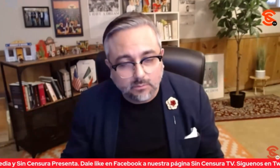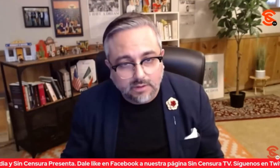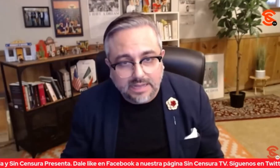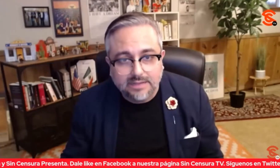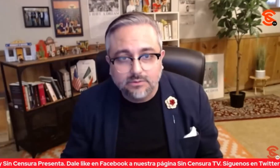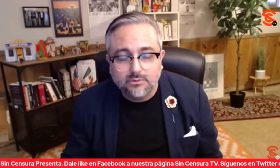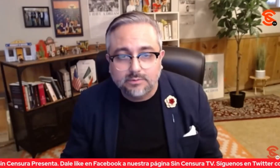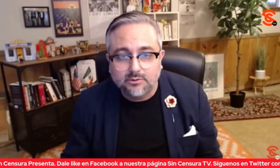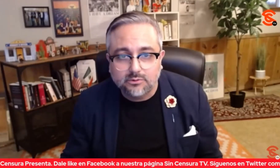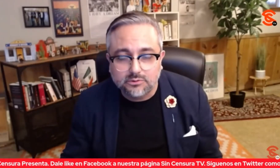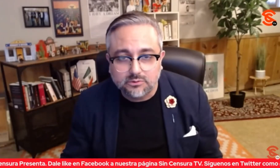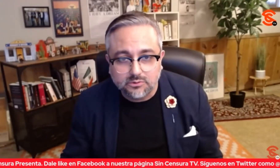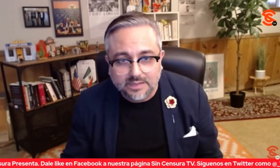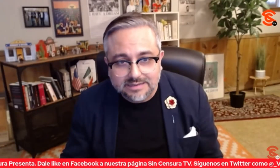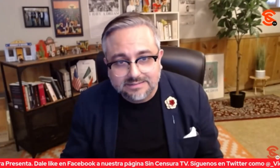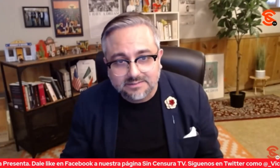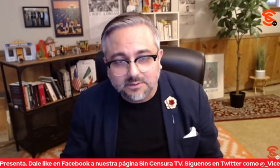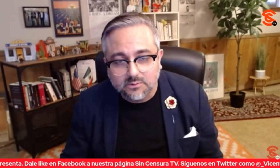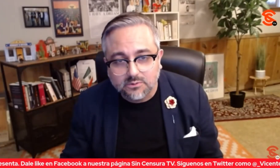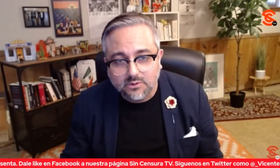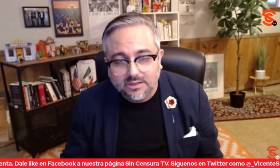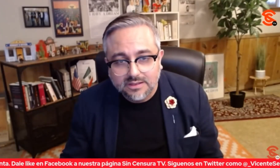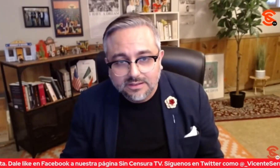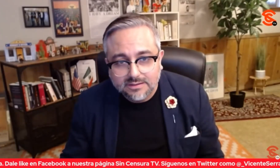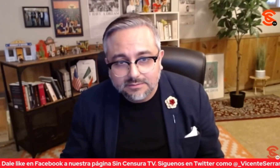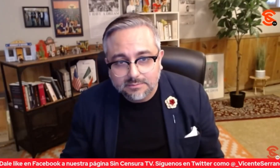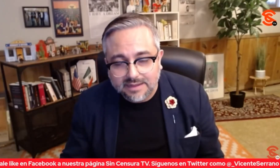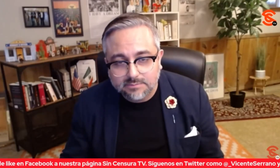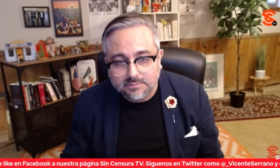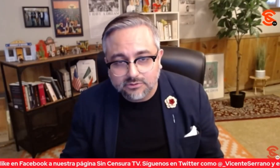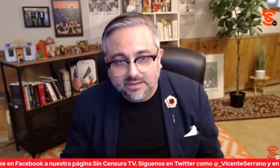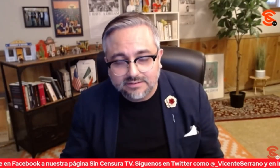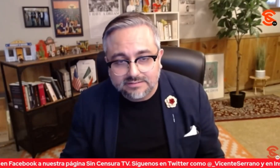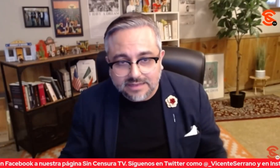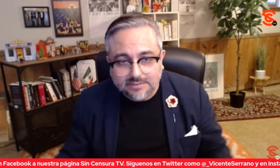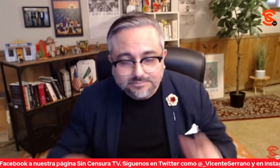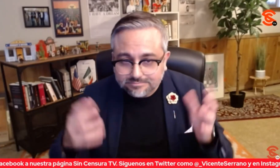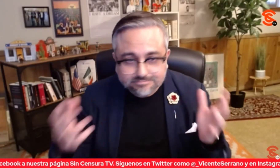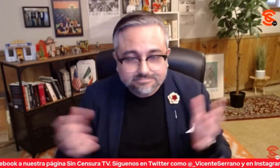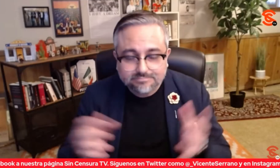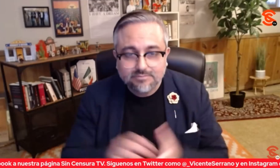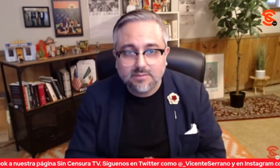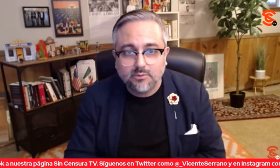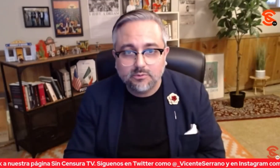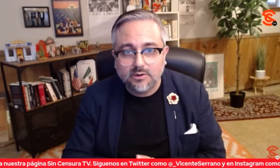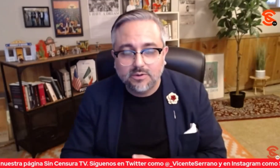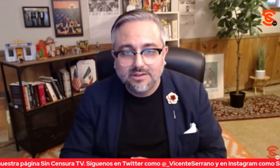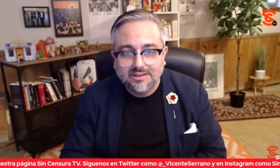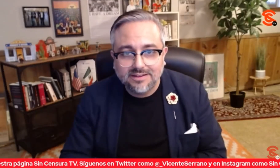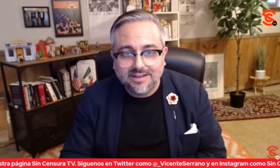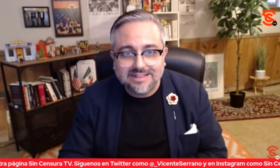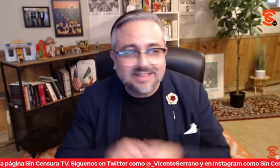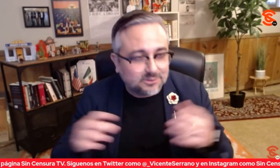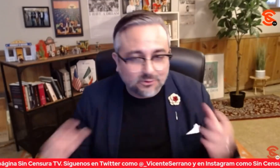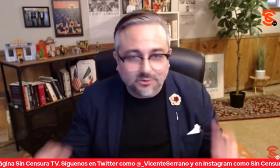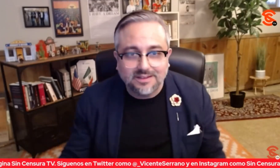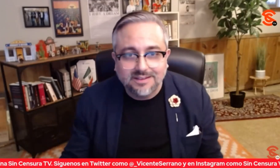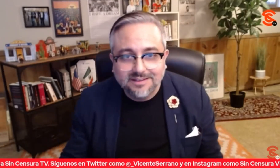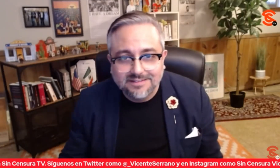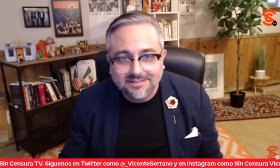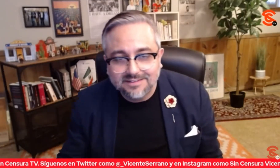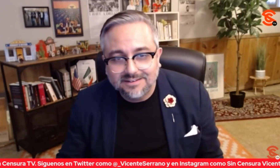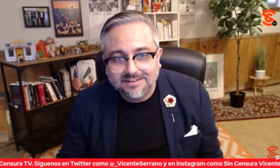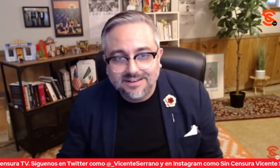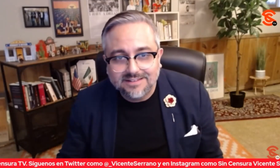varios abogados, varios constitucionalistas incluso, varias personas que están, al tanto